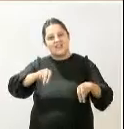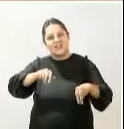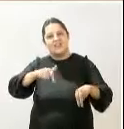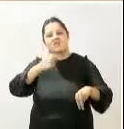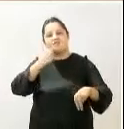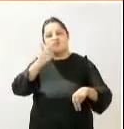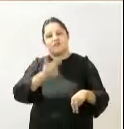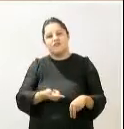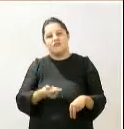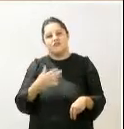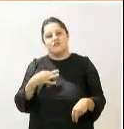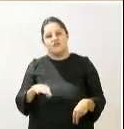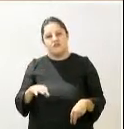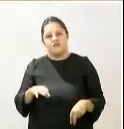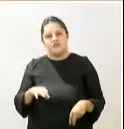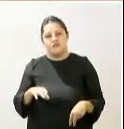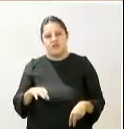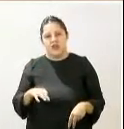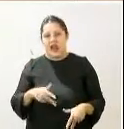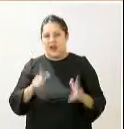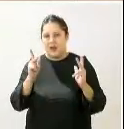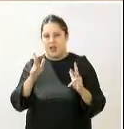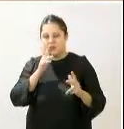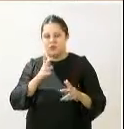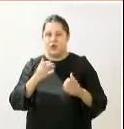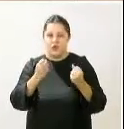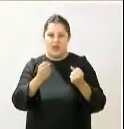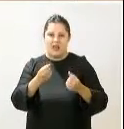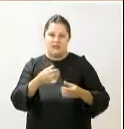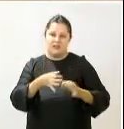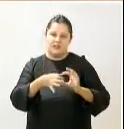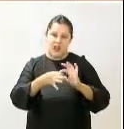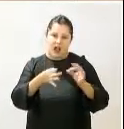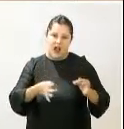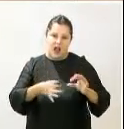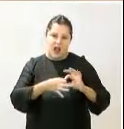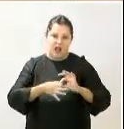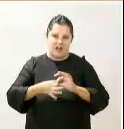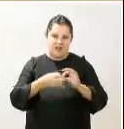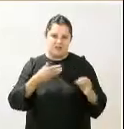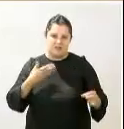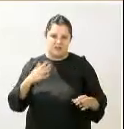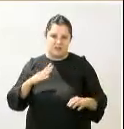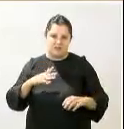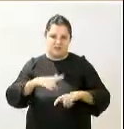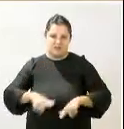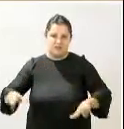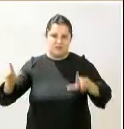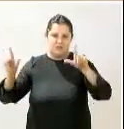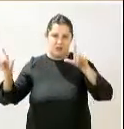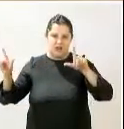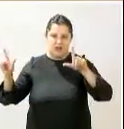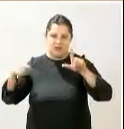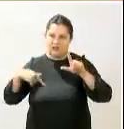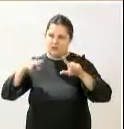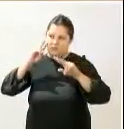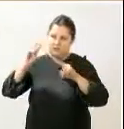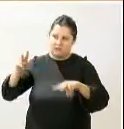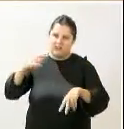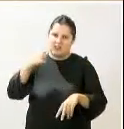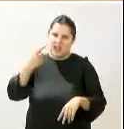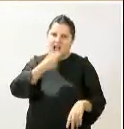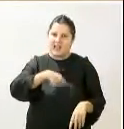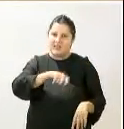las fuerzas aliadas, se encontraron una pancarta a las puertas de aquel campo que decía: los